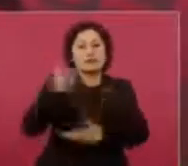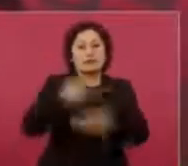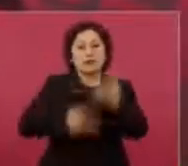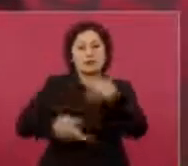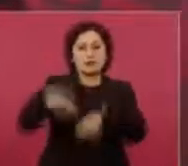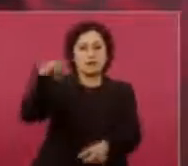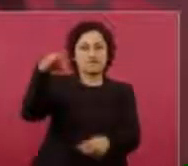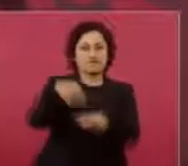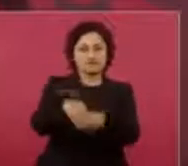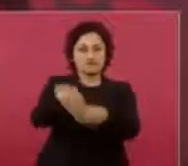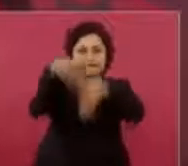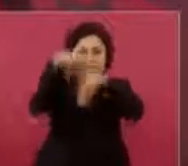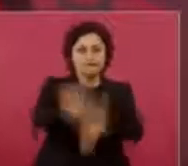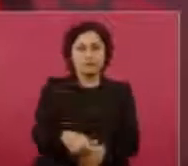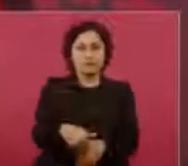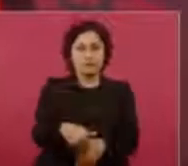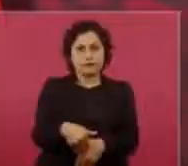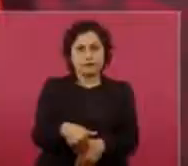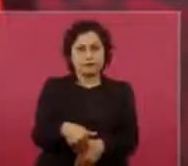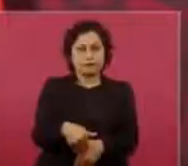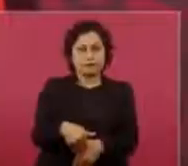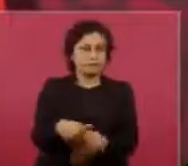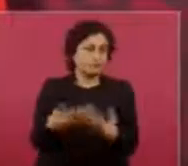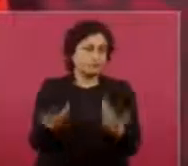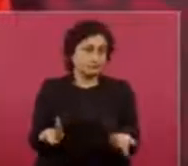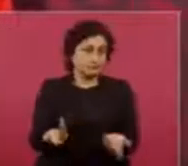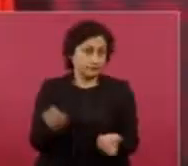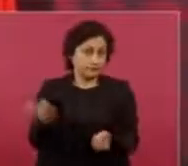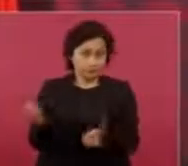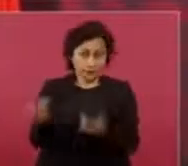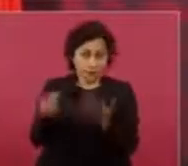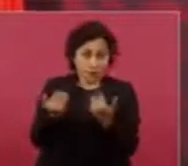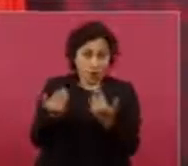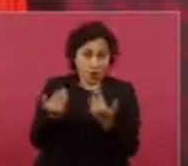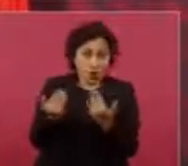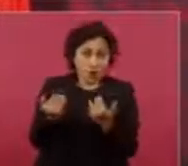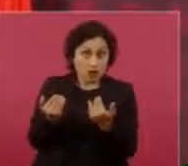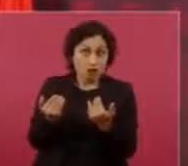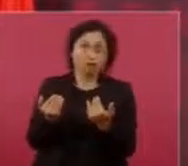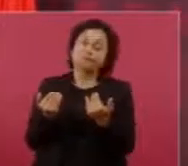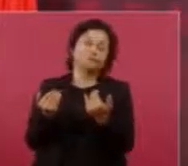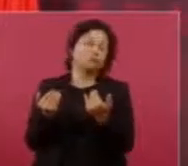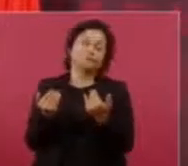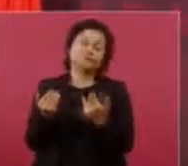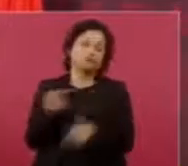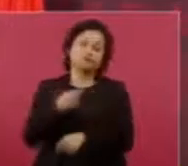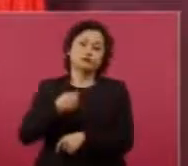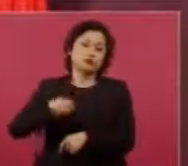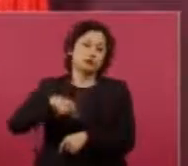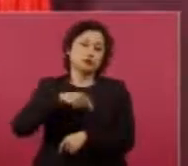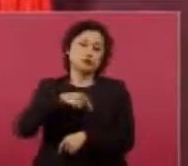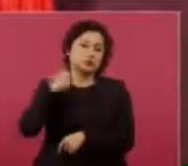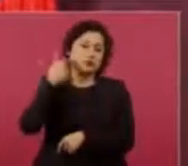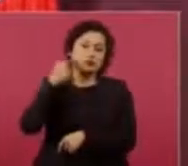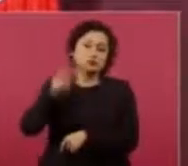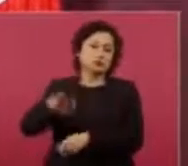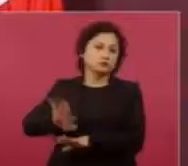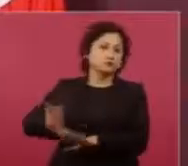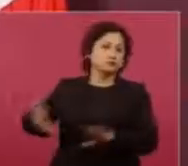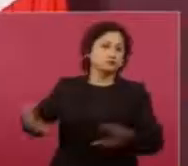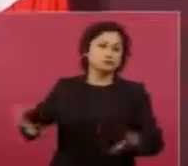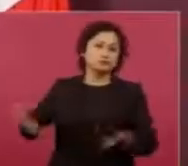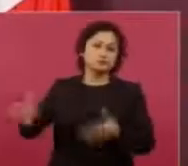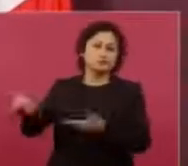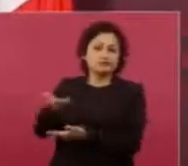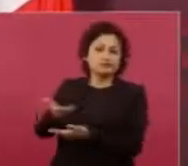democrática en Perú no queremos este relaciones económicas